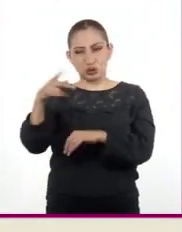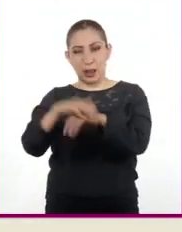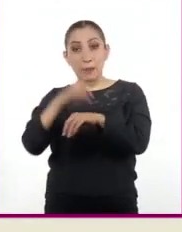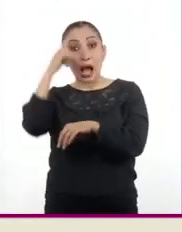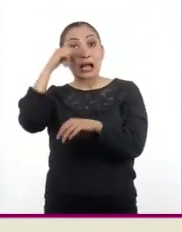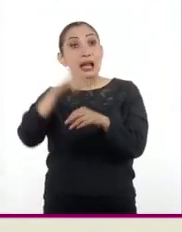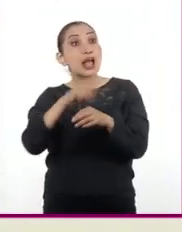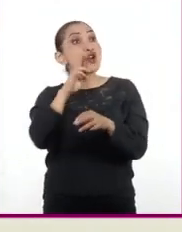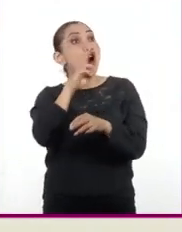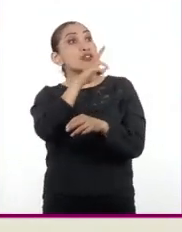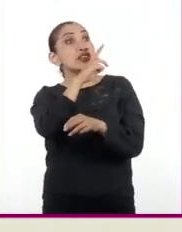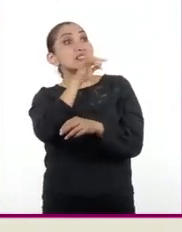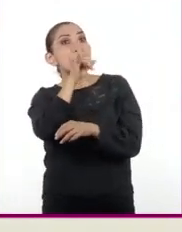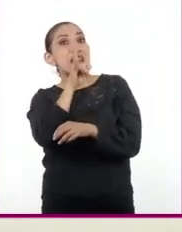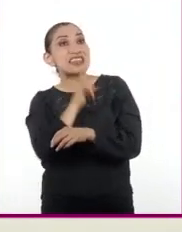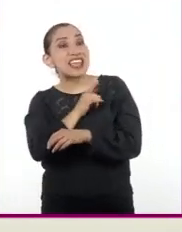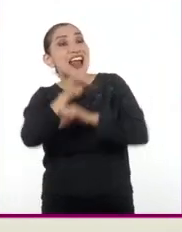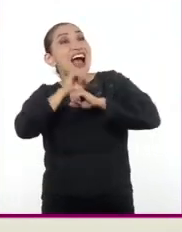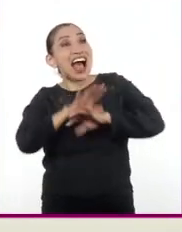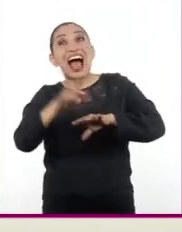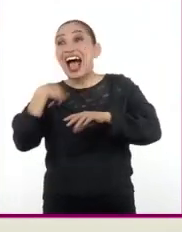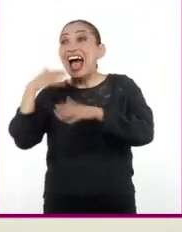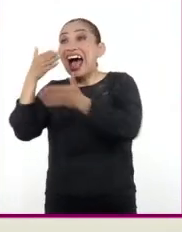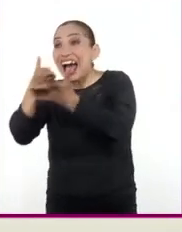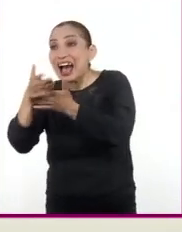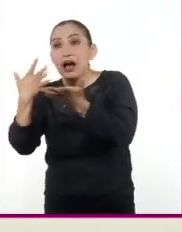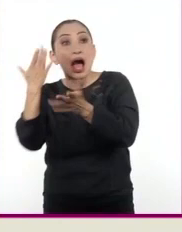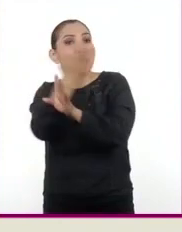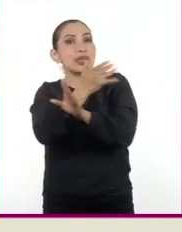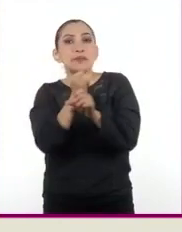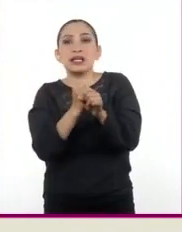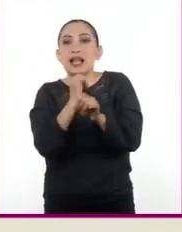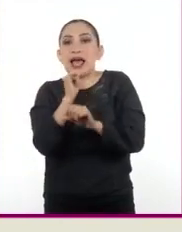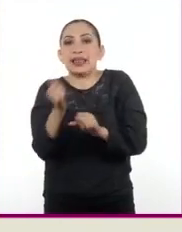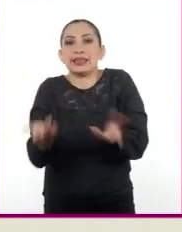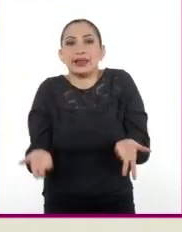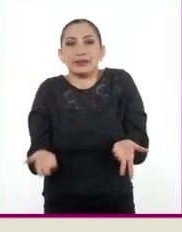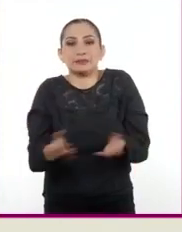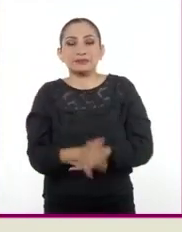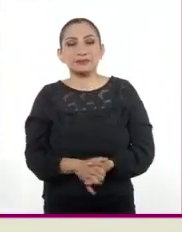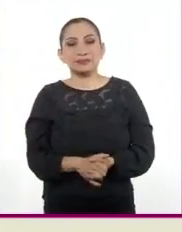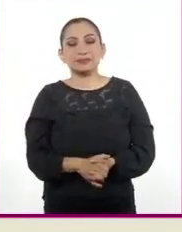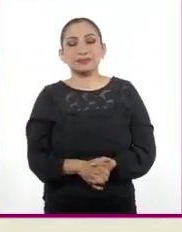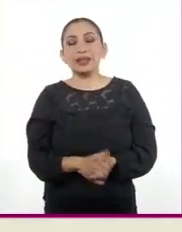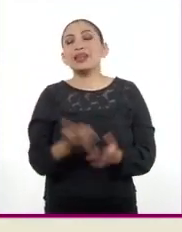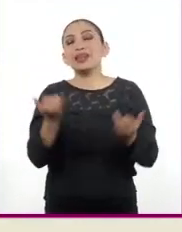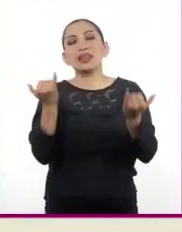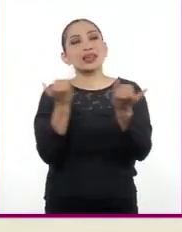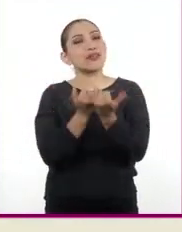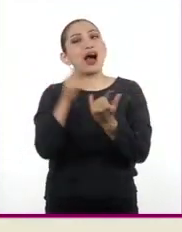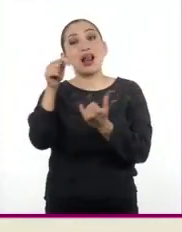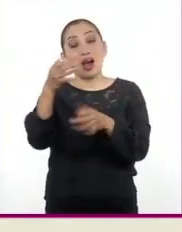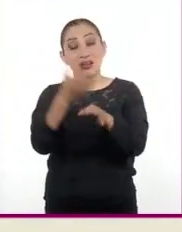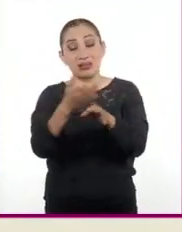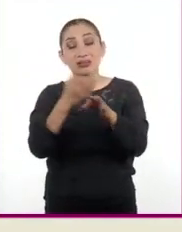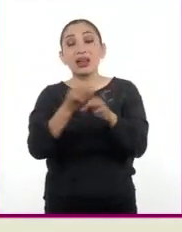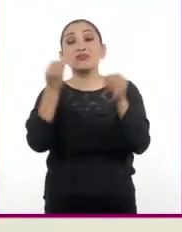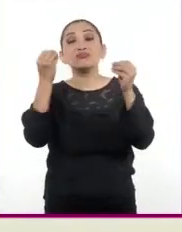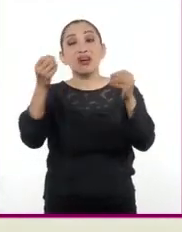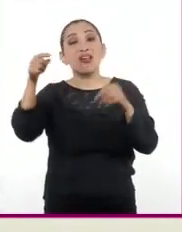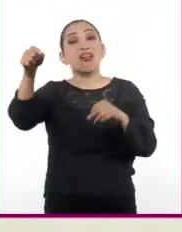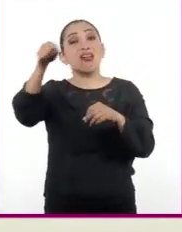creyeron en una noticia falsa y que actuaron en consecuencia sin investigar previamente. Así como esta, actualmente hay un